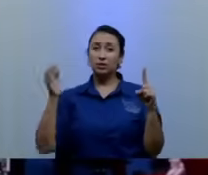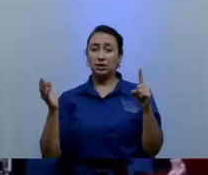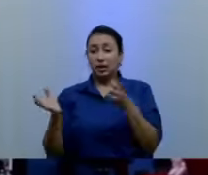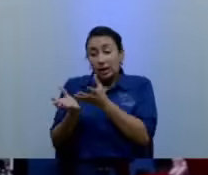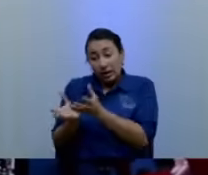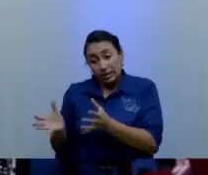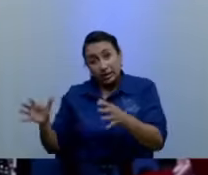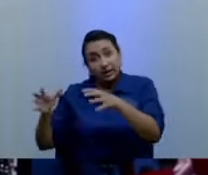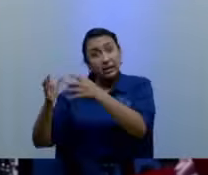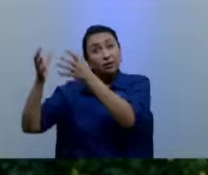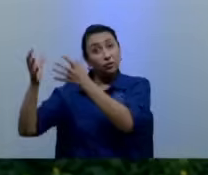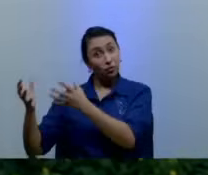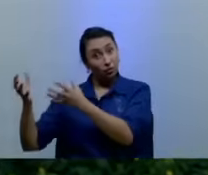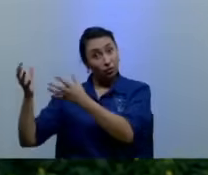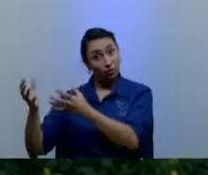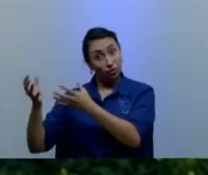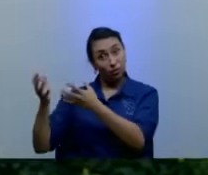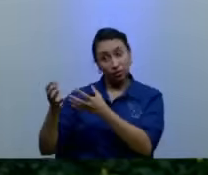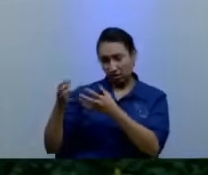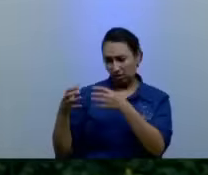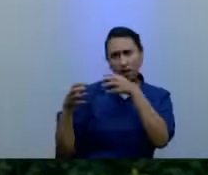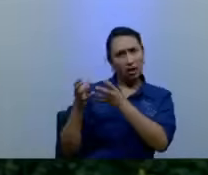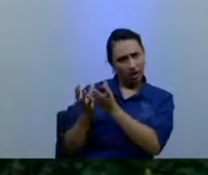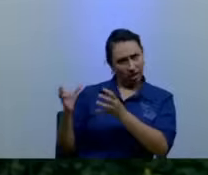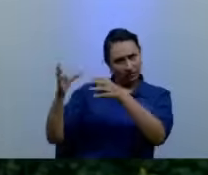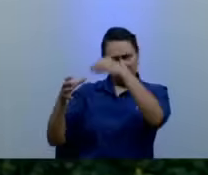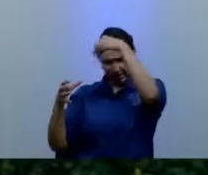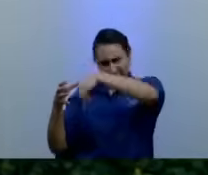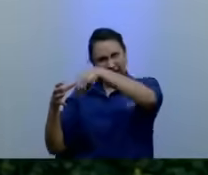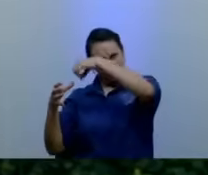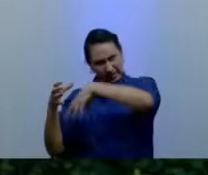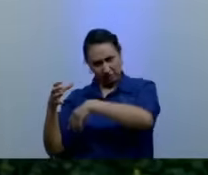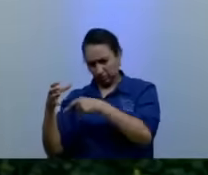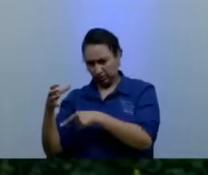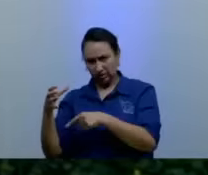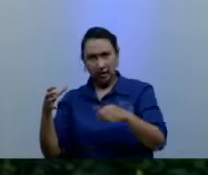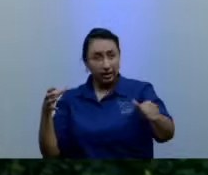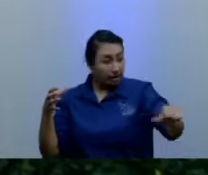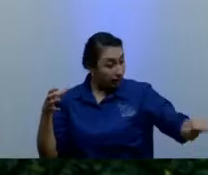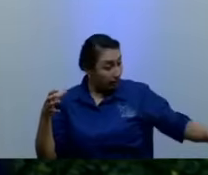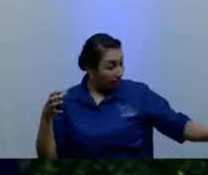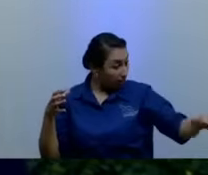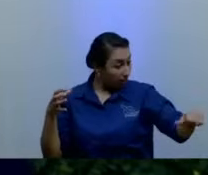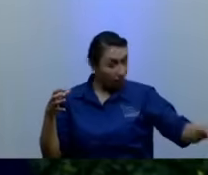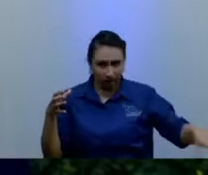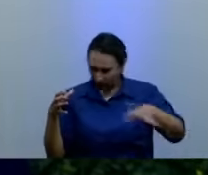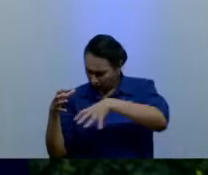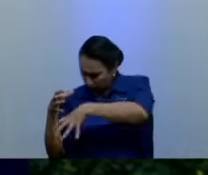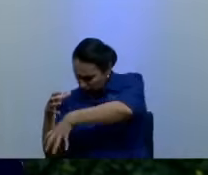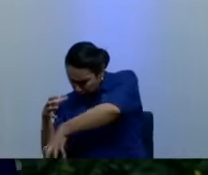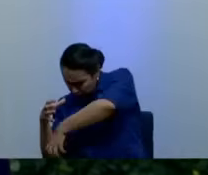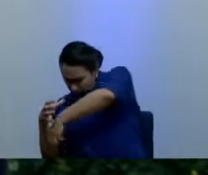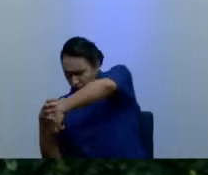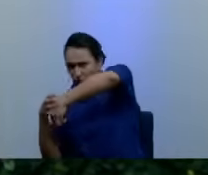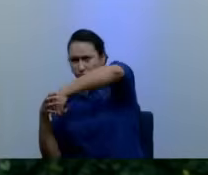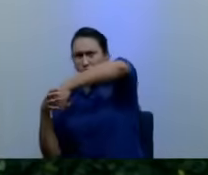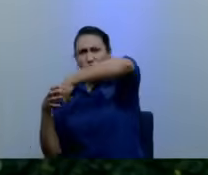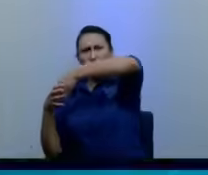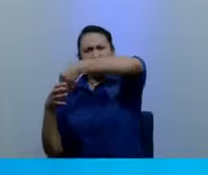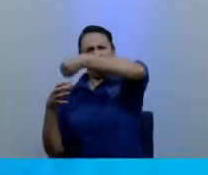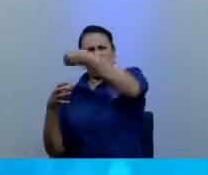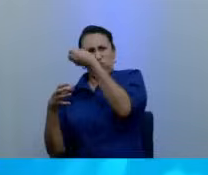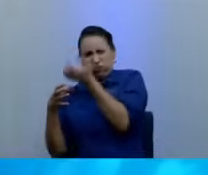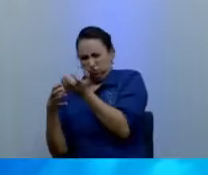si la tortilla es de harina, es de este pelo, entonces ellos le dicen, usted póngase la tortilla así en la mano y agarra